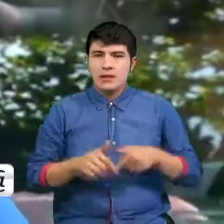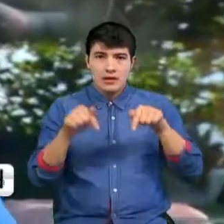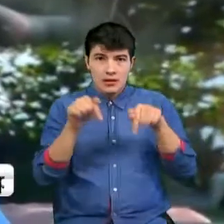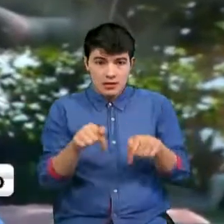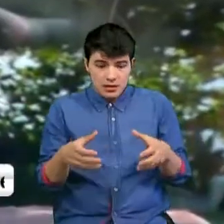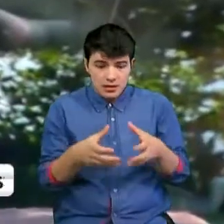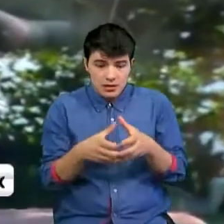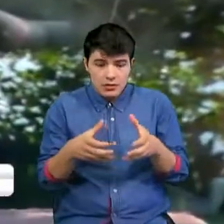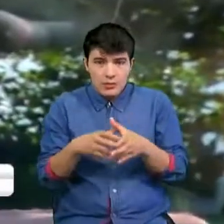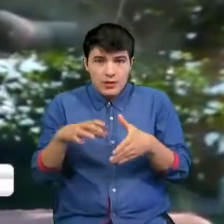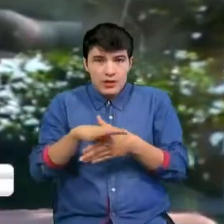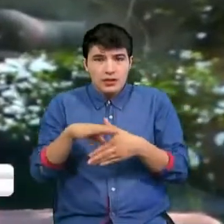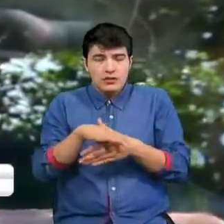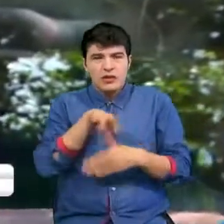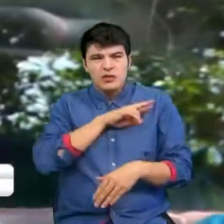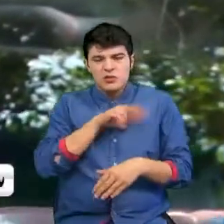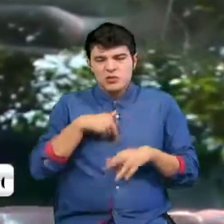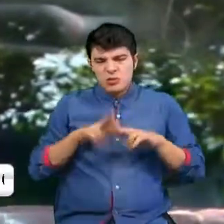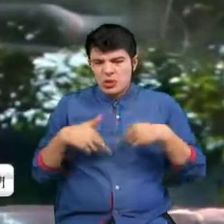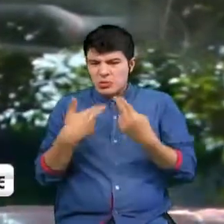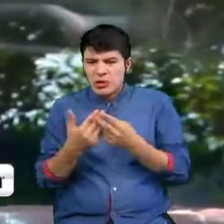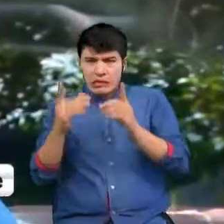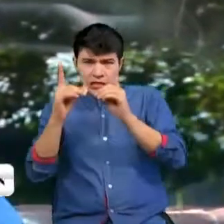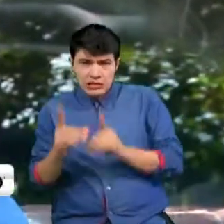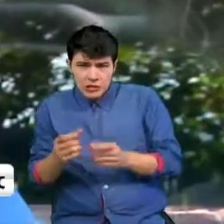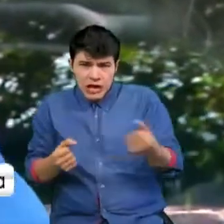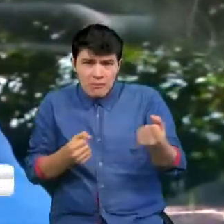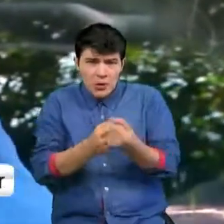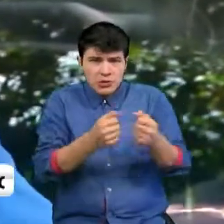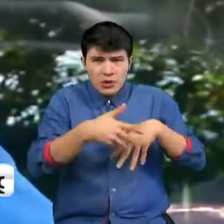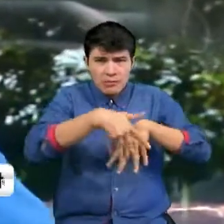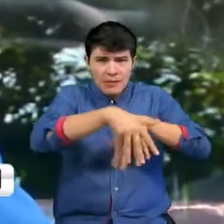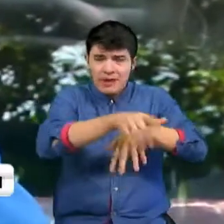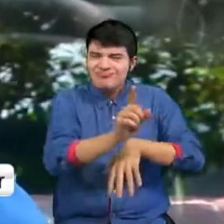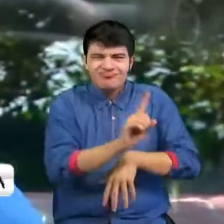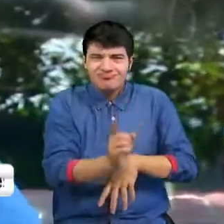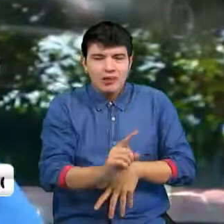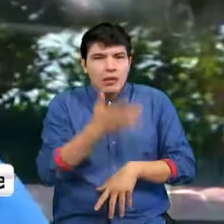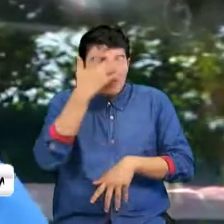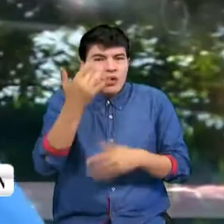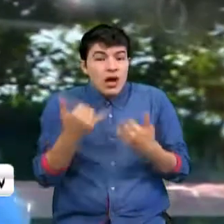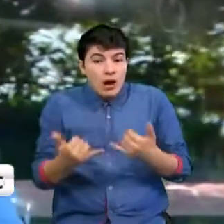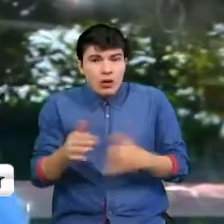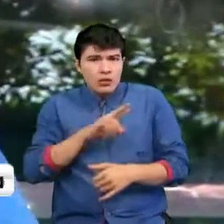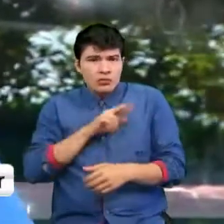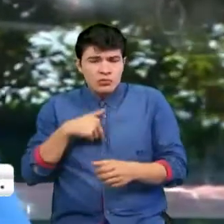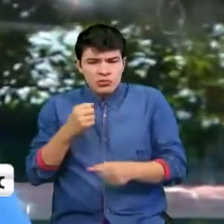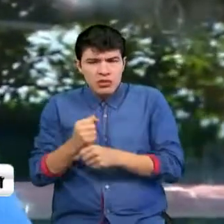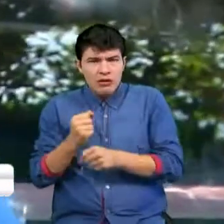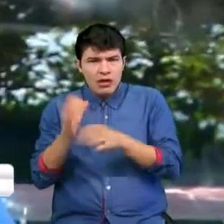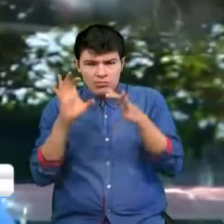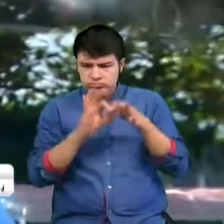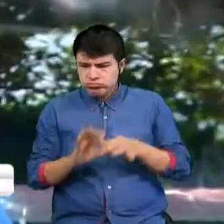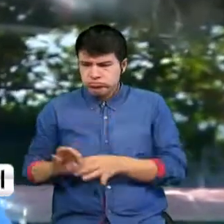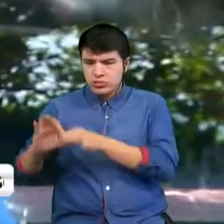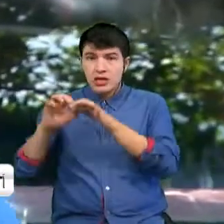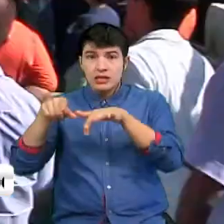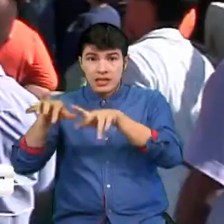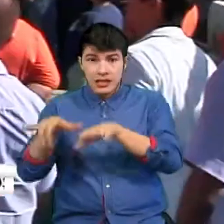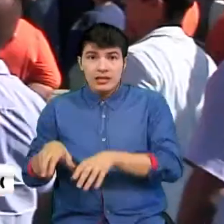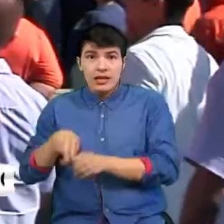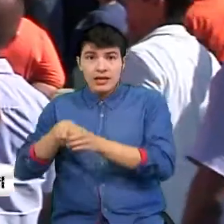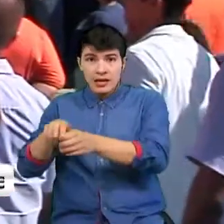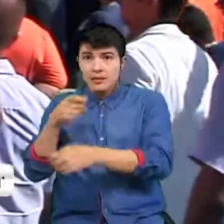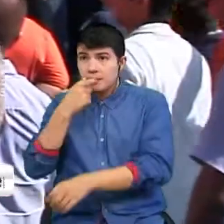todos nos hemos reducido hemos tomado la decisión que no vamos a respaldar el paro porque porque es que ahorita estamos trabajando mancomunadamente con la secretaría de